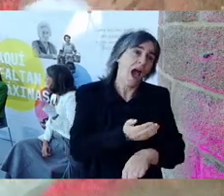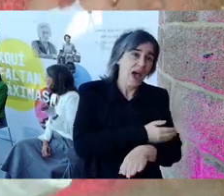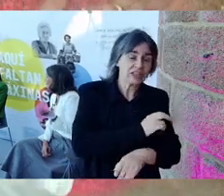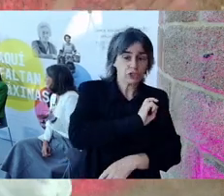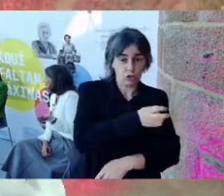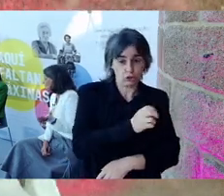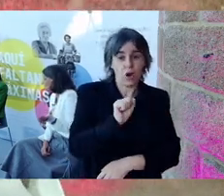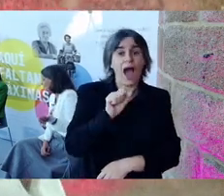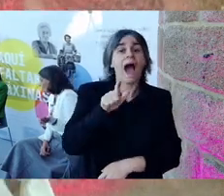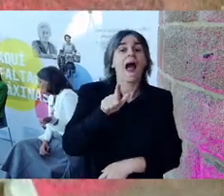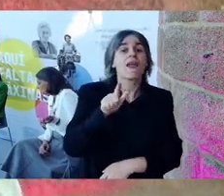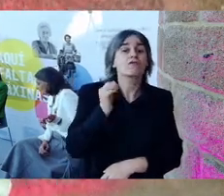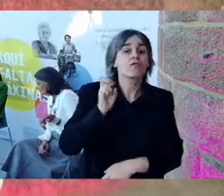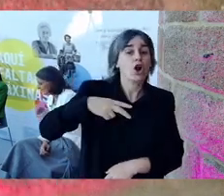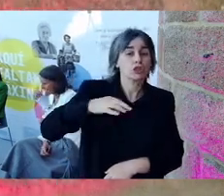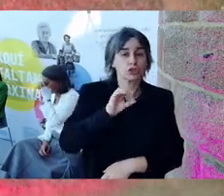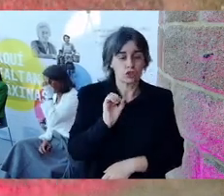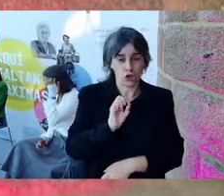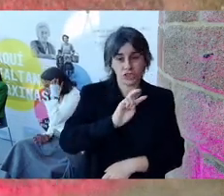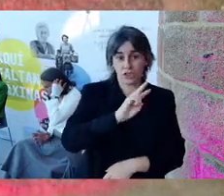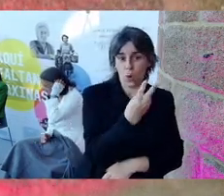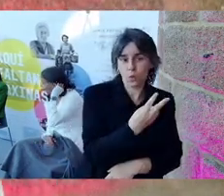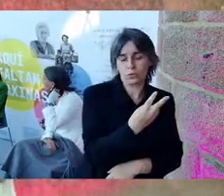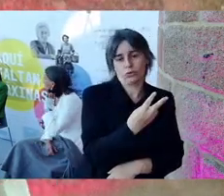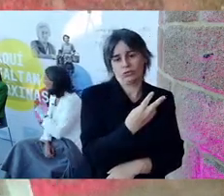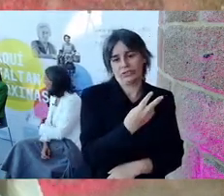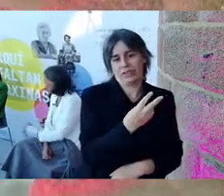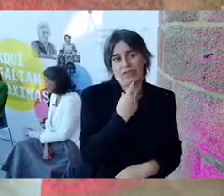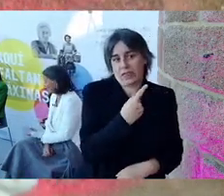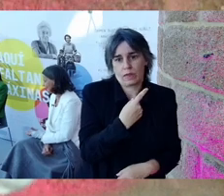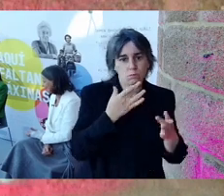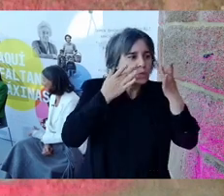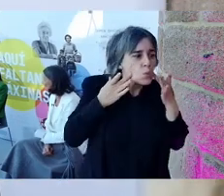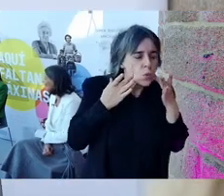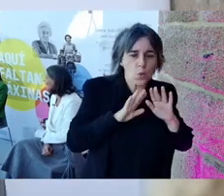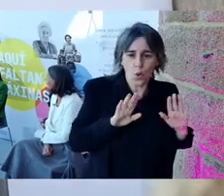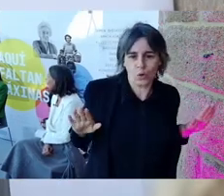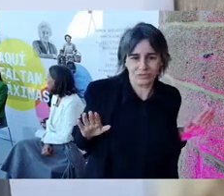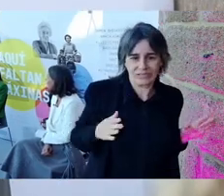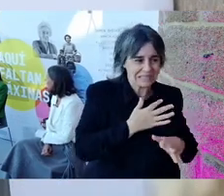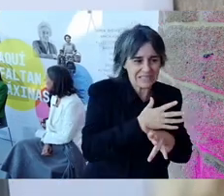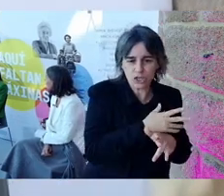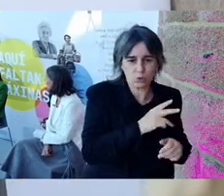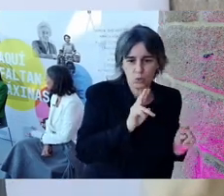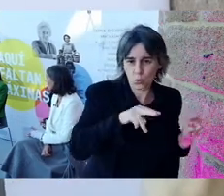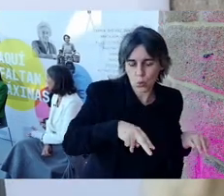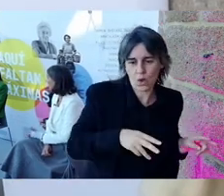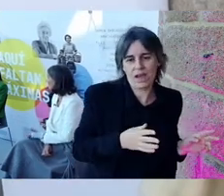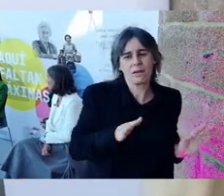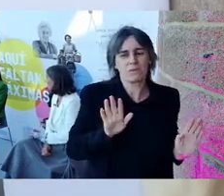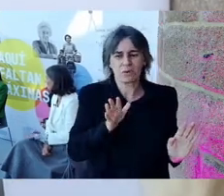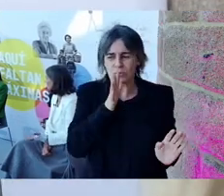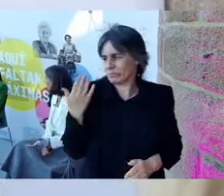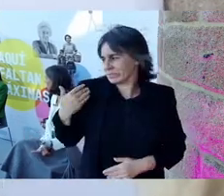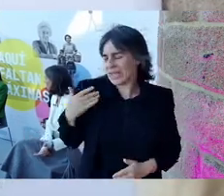de Alfonso II, que pasó a la historia como el casto, que es una cosa, en fin, curiosa. Pero era algo muy raro en ese momento, y